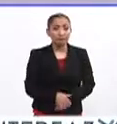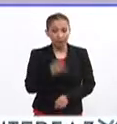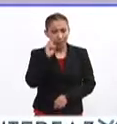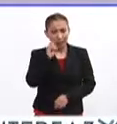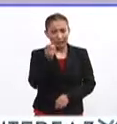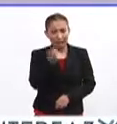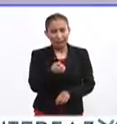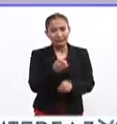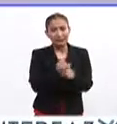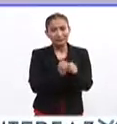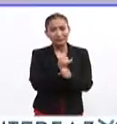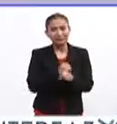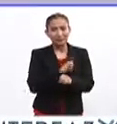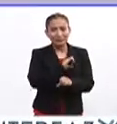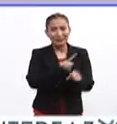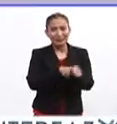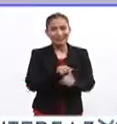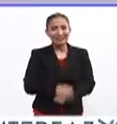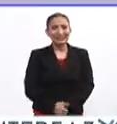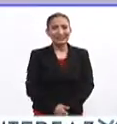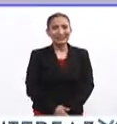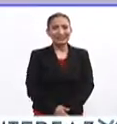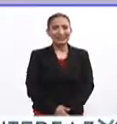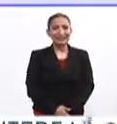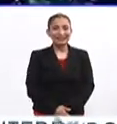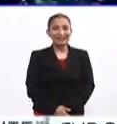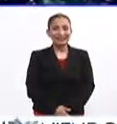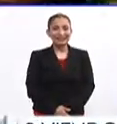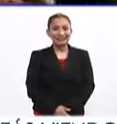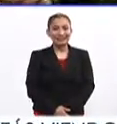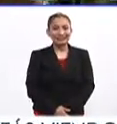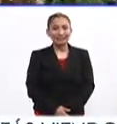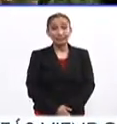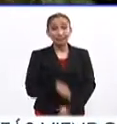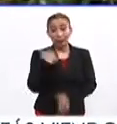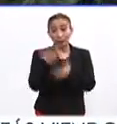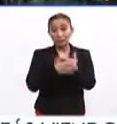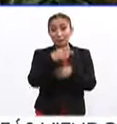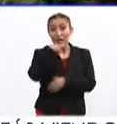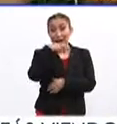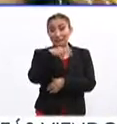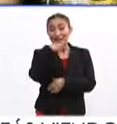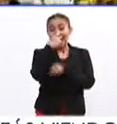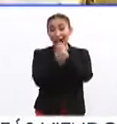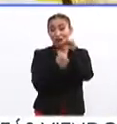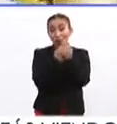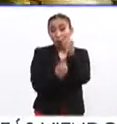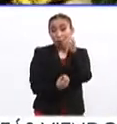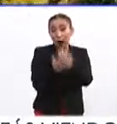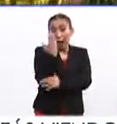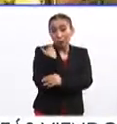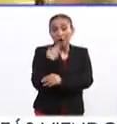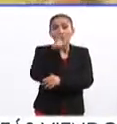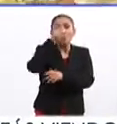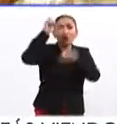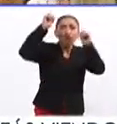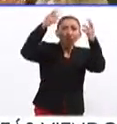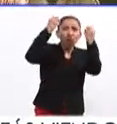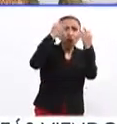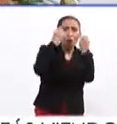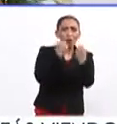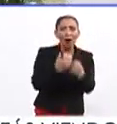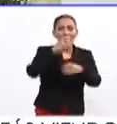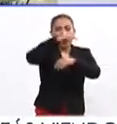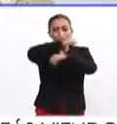Primero veamos esta nota especial. Se acerca Navidad y Año Nuevo. Luces de varios colores